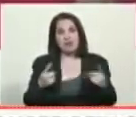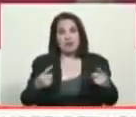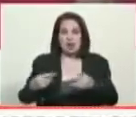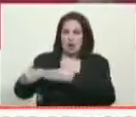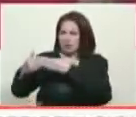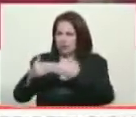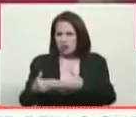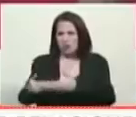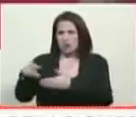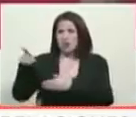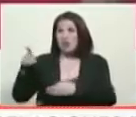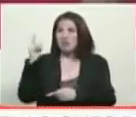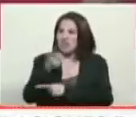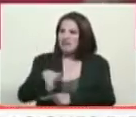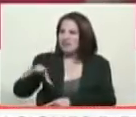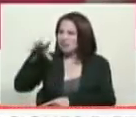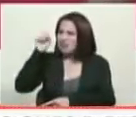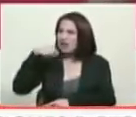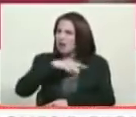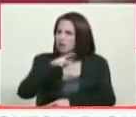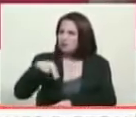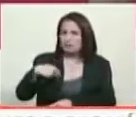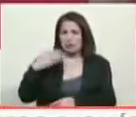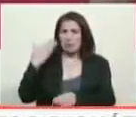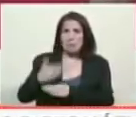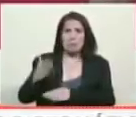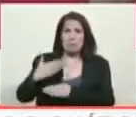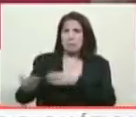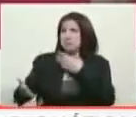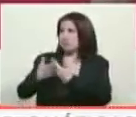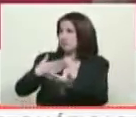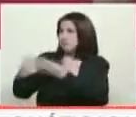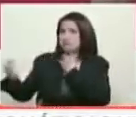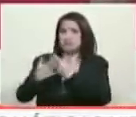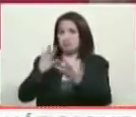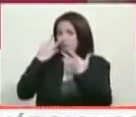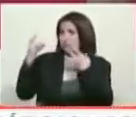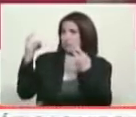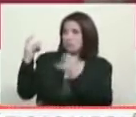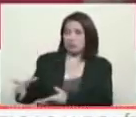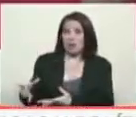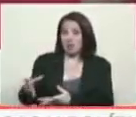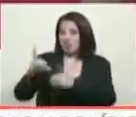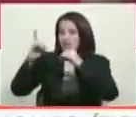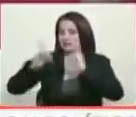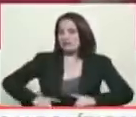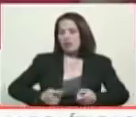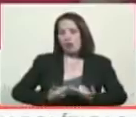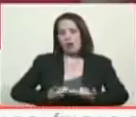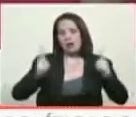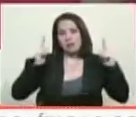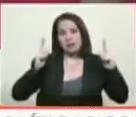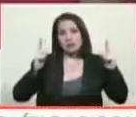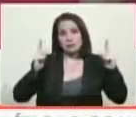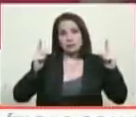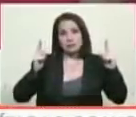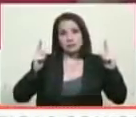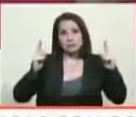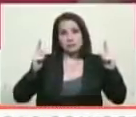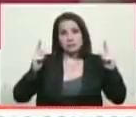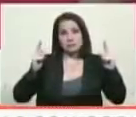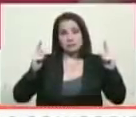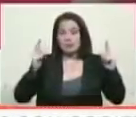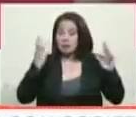debe entender que a nosotros no nos importa. Nosotros estamos decididos a ser libres. Y si aquí